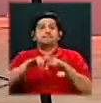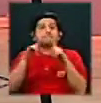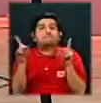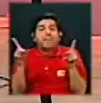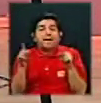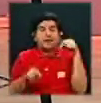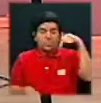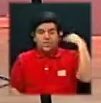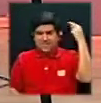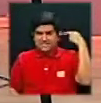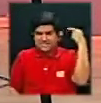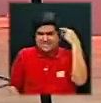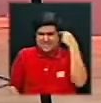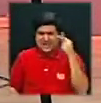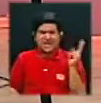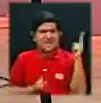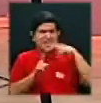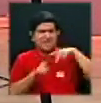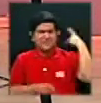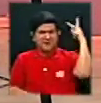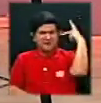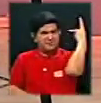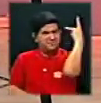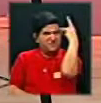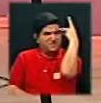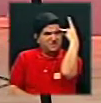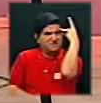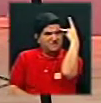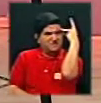esta administración ha aplicado políticas